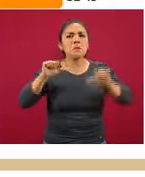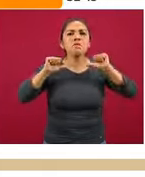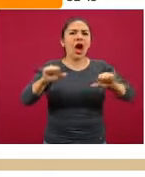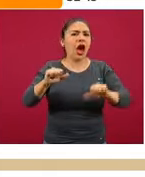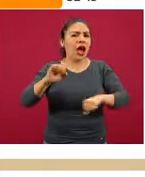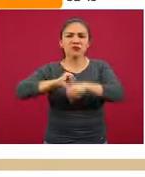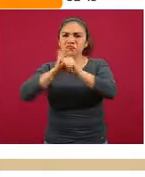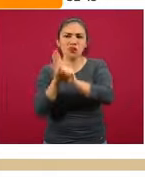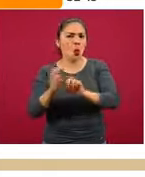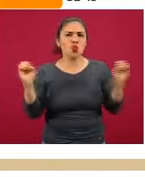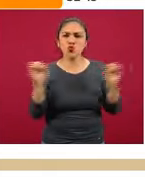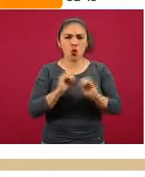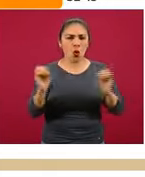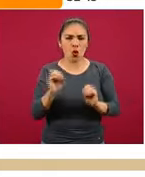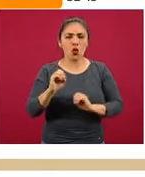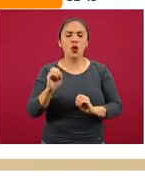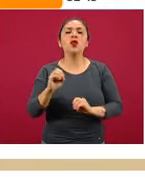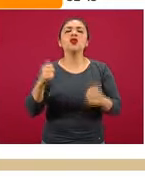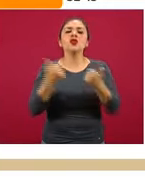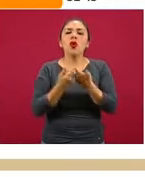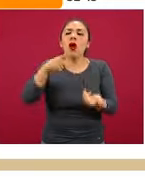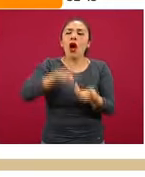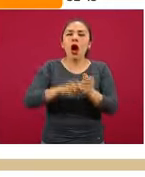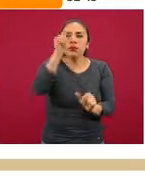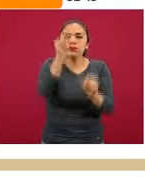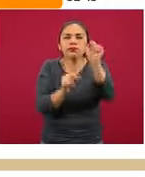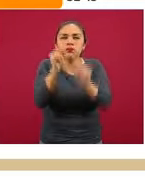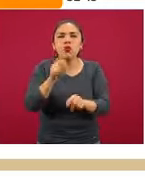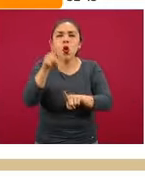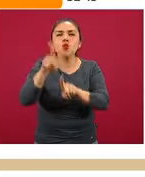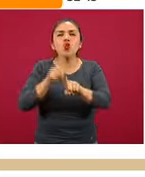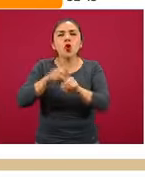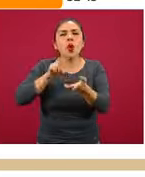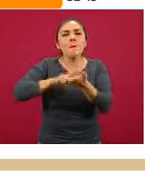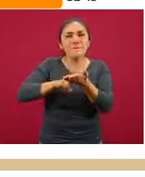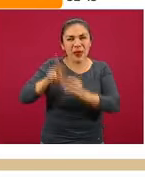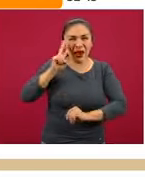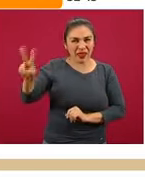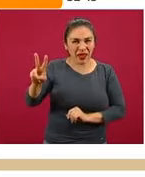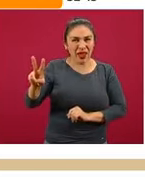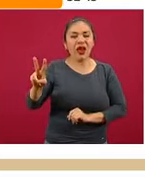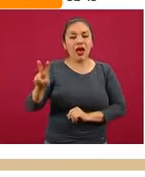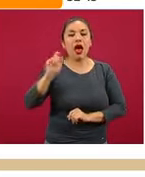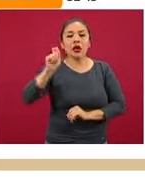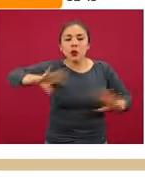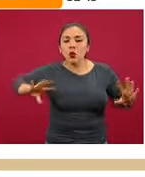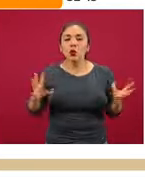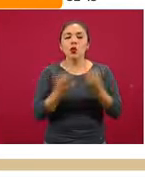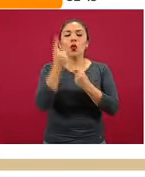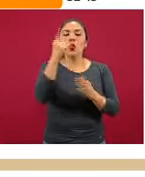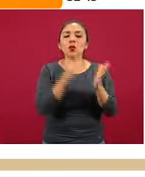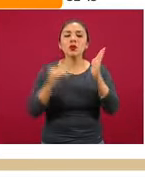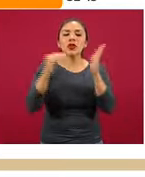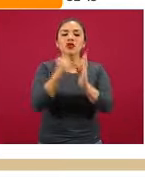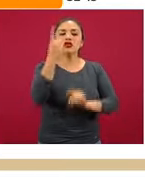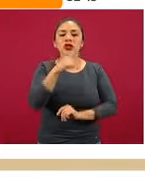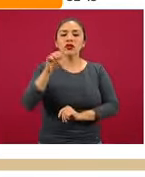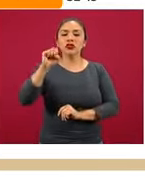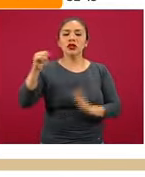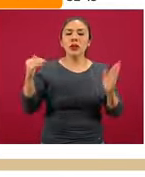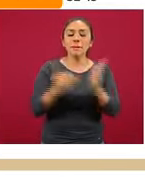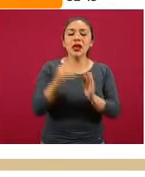descartados de COVID-19 y representadas en las barras de color verde, suman